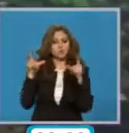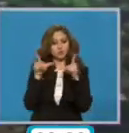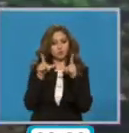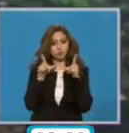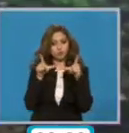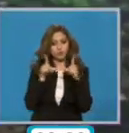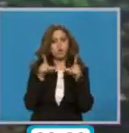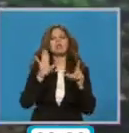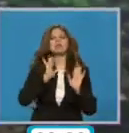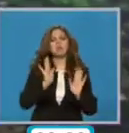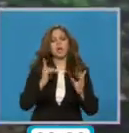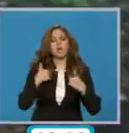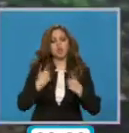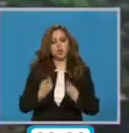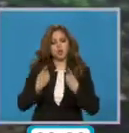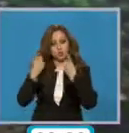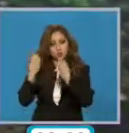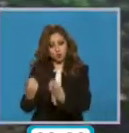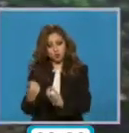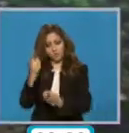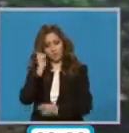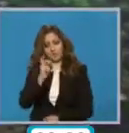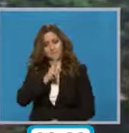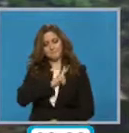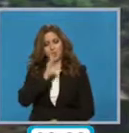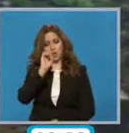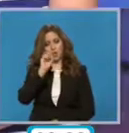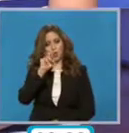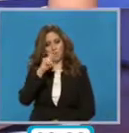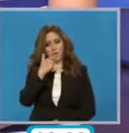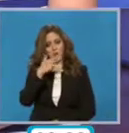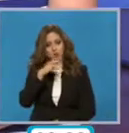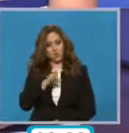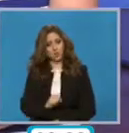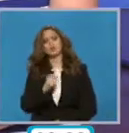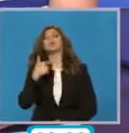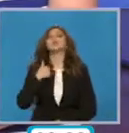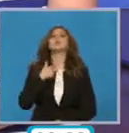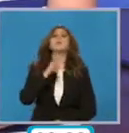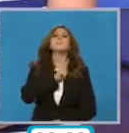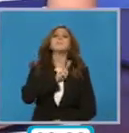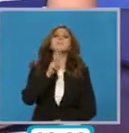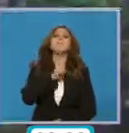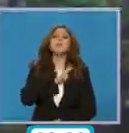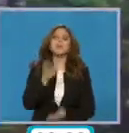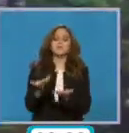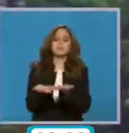donadores, sin embargo, lo ratificamos teniendo con nosotros en nuestra cartera una